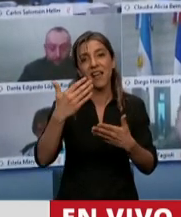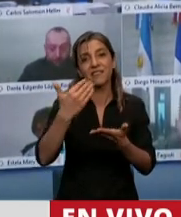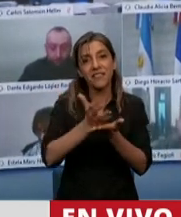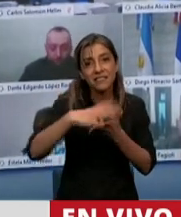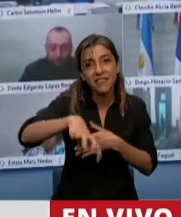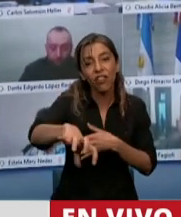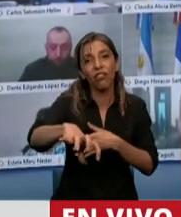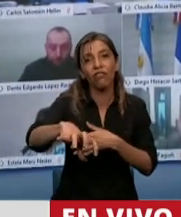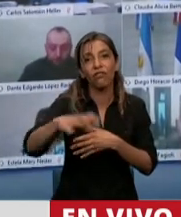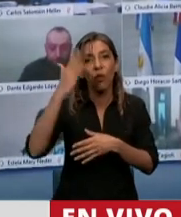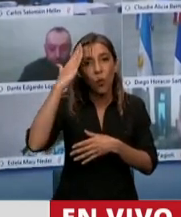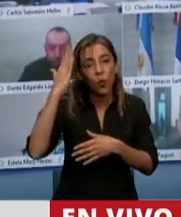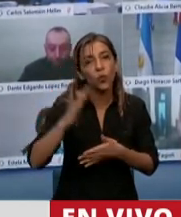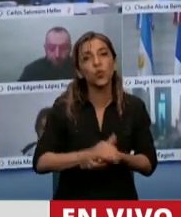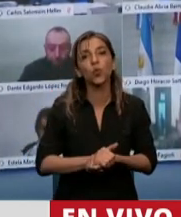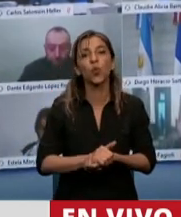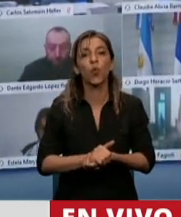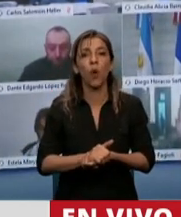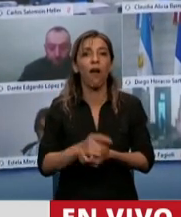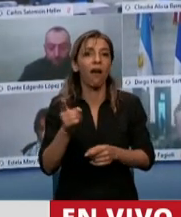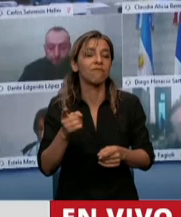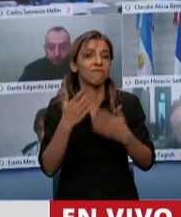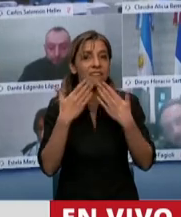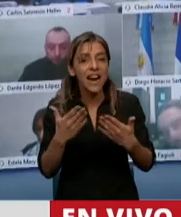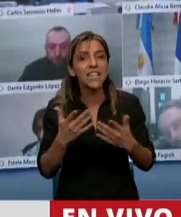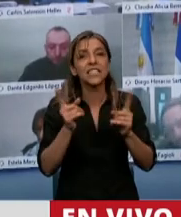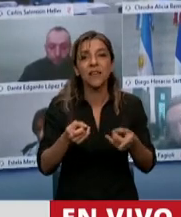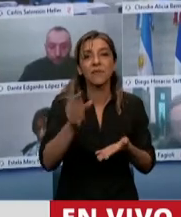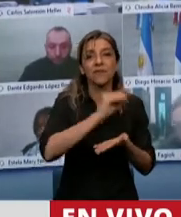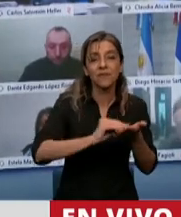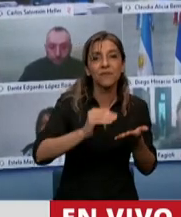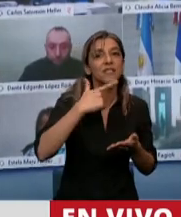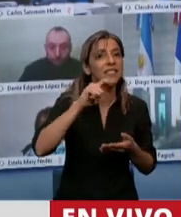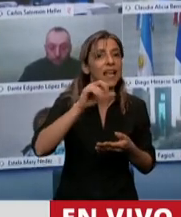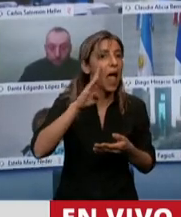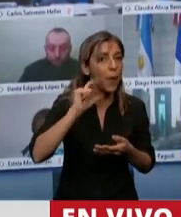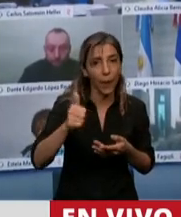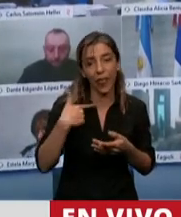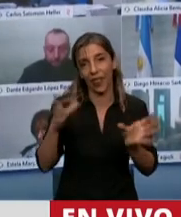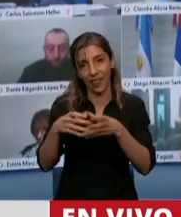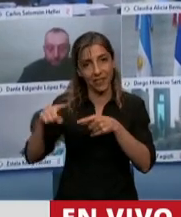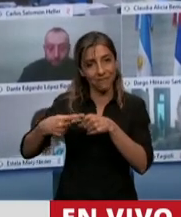la Cámara de Diputados y también a la diputada Gisela Scaglia de la oposición,